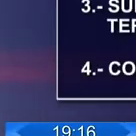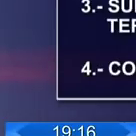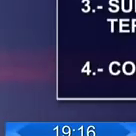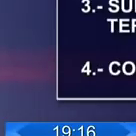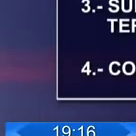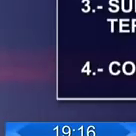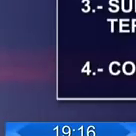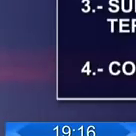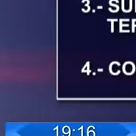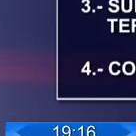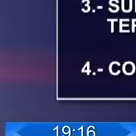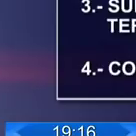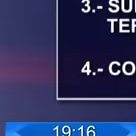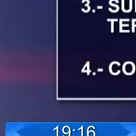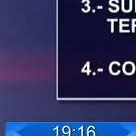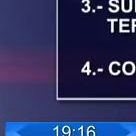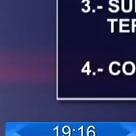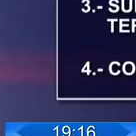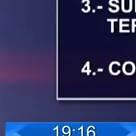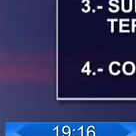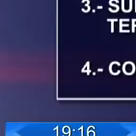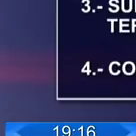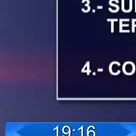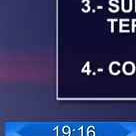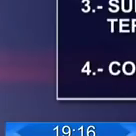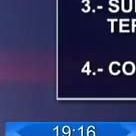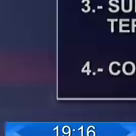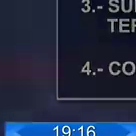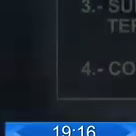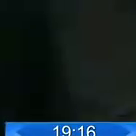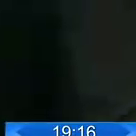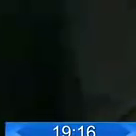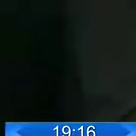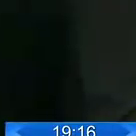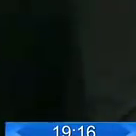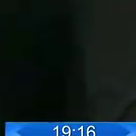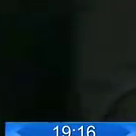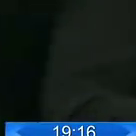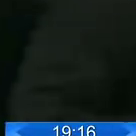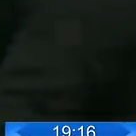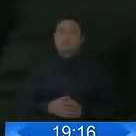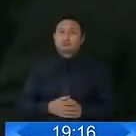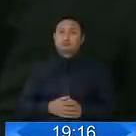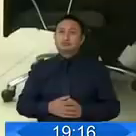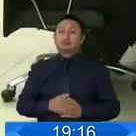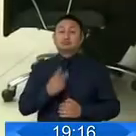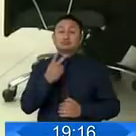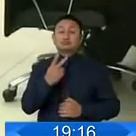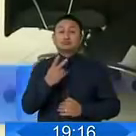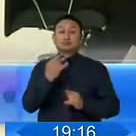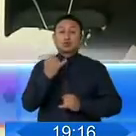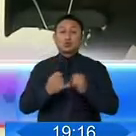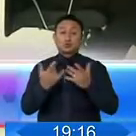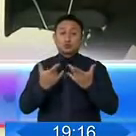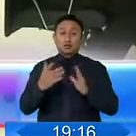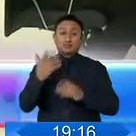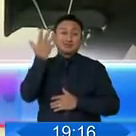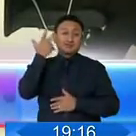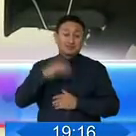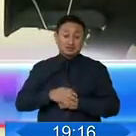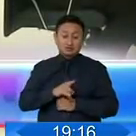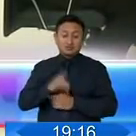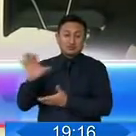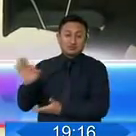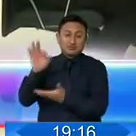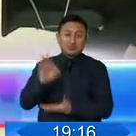de la Corte Constitucional y la Superintendencia de Ordenamiento Territorial. Estos dos últimos ya tienen fecha para que sus